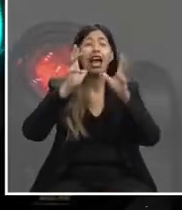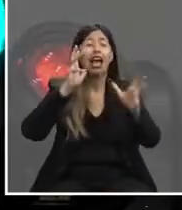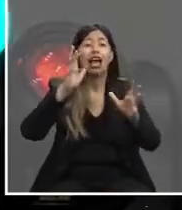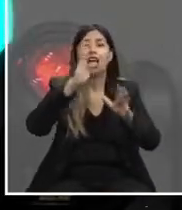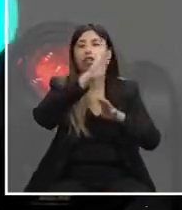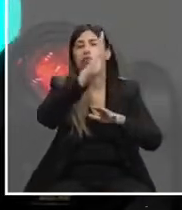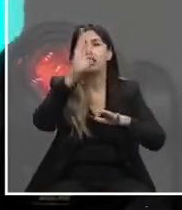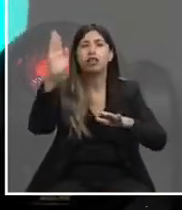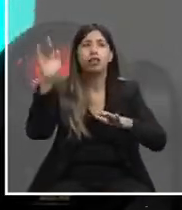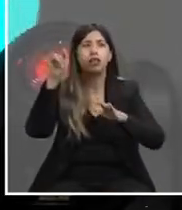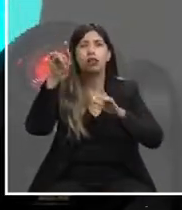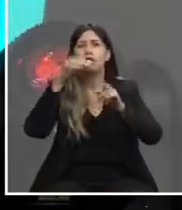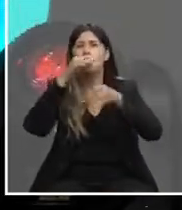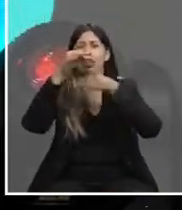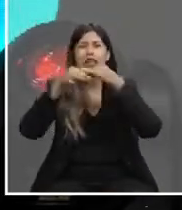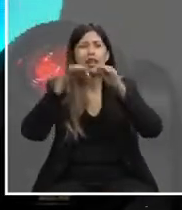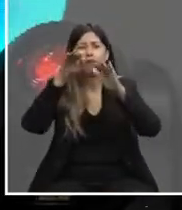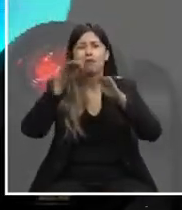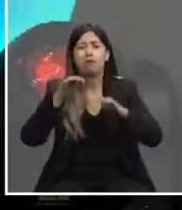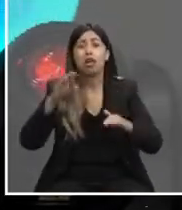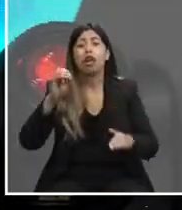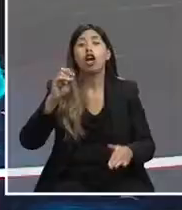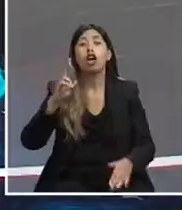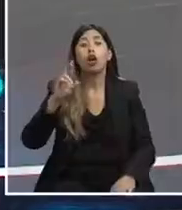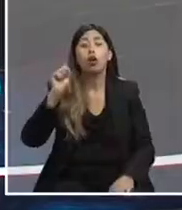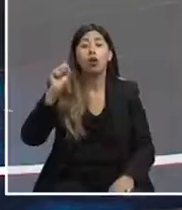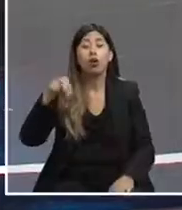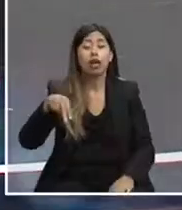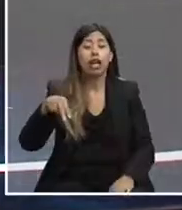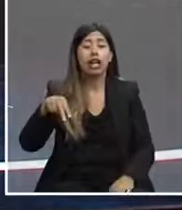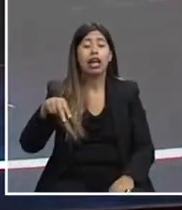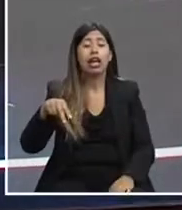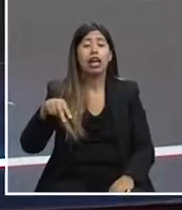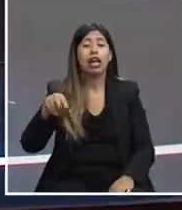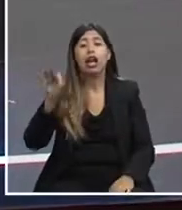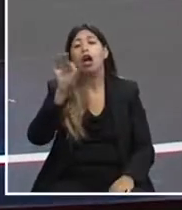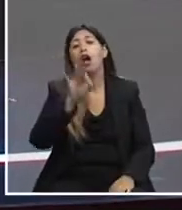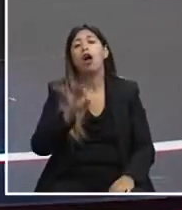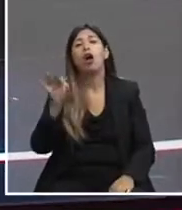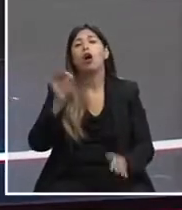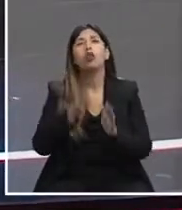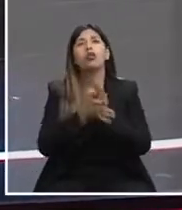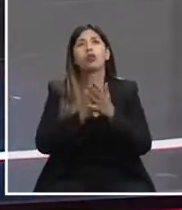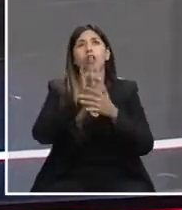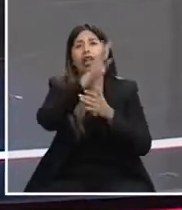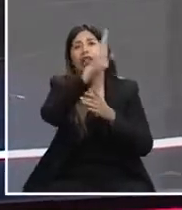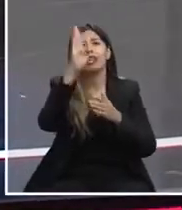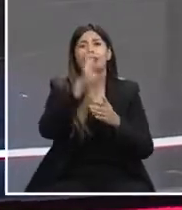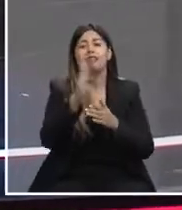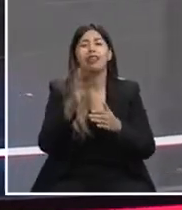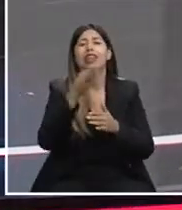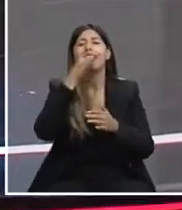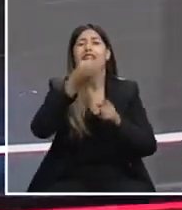hay dicen lo mismo que el Corán y por lo tanto son inútiles, o todos los libros que están dicen una cosa